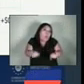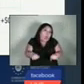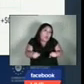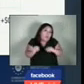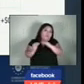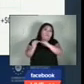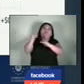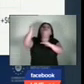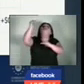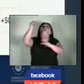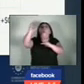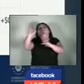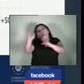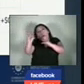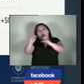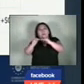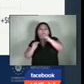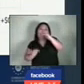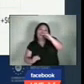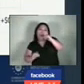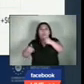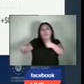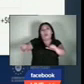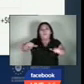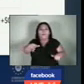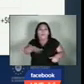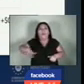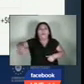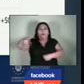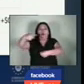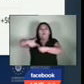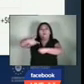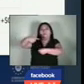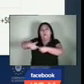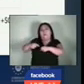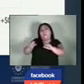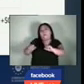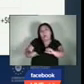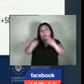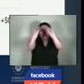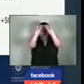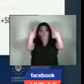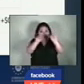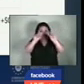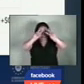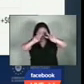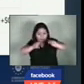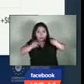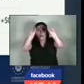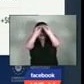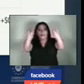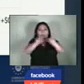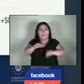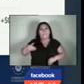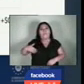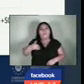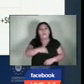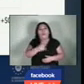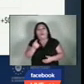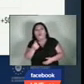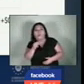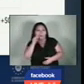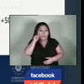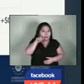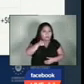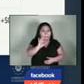aumentos o disminuciones de lo que usted ve en pantalla puede ingresar a la página del ministerio de economía y también conoce las rutas